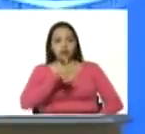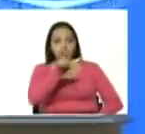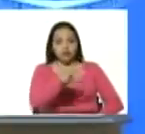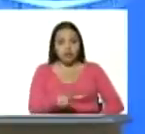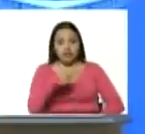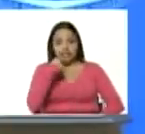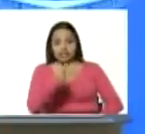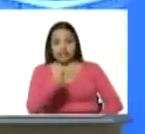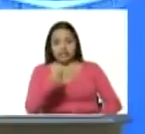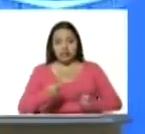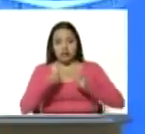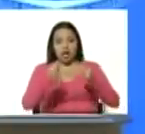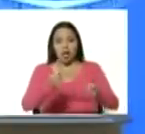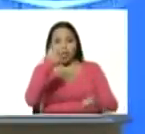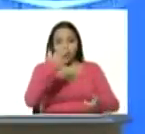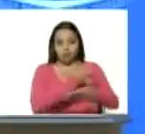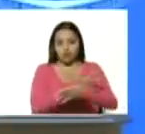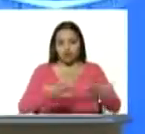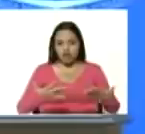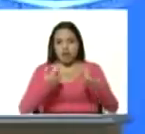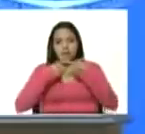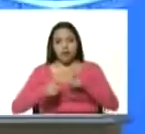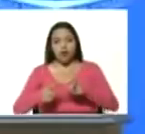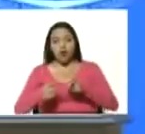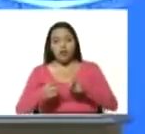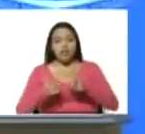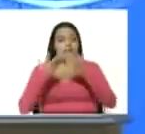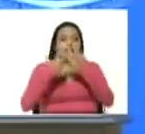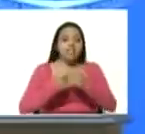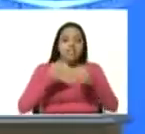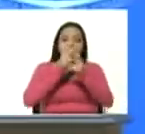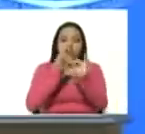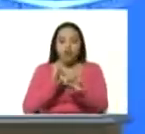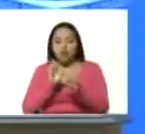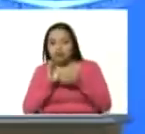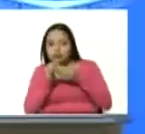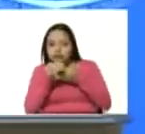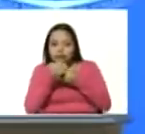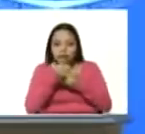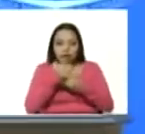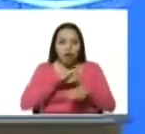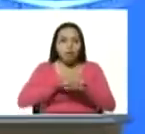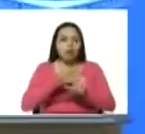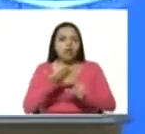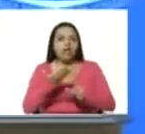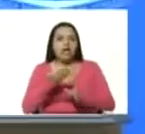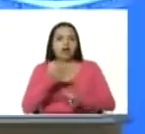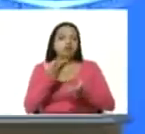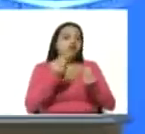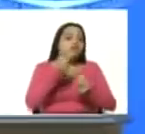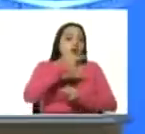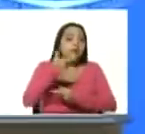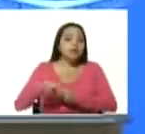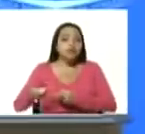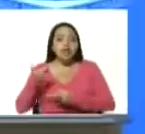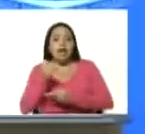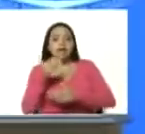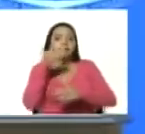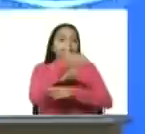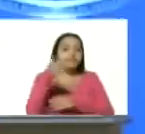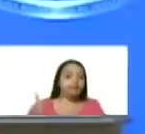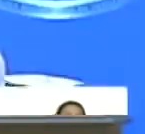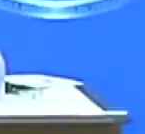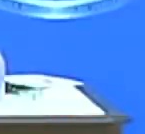cash, pero eso es para que él lo administre de manera discrecional, porque es que va mucha gente a almorzar y va mucha gente a merendar para allá.